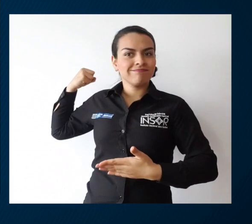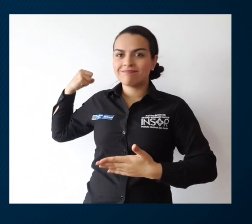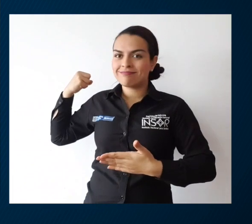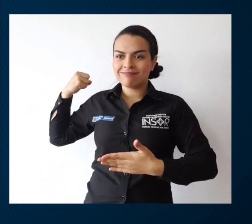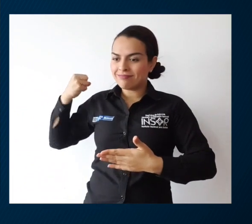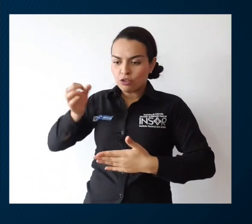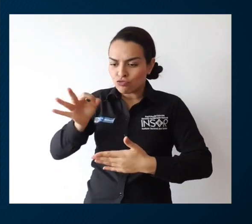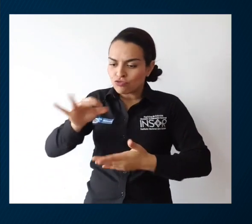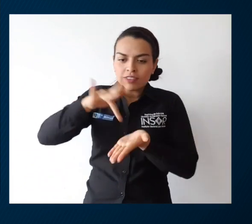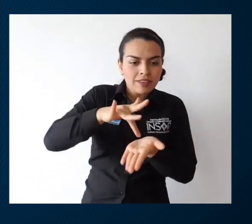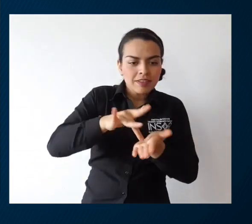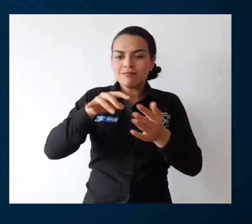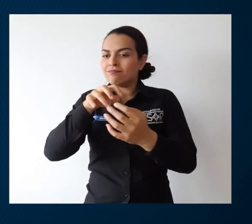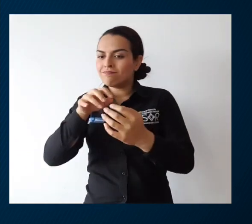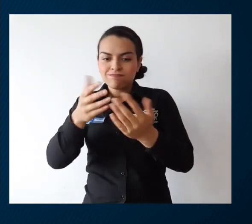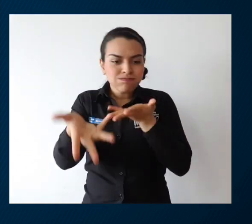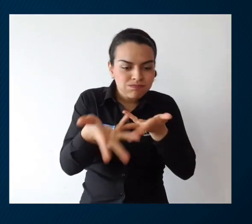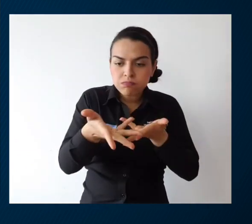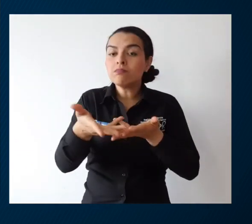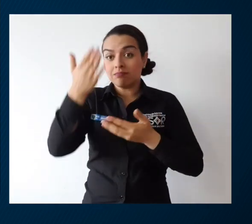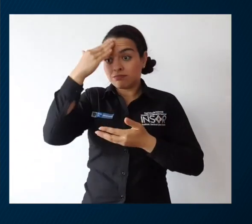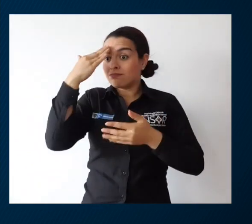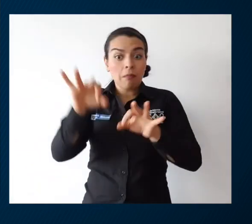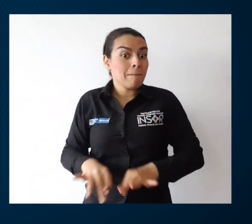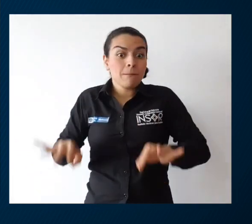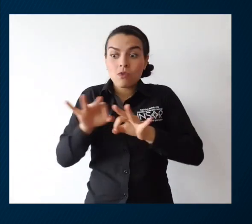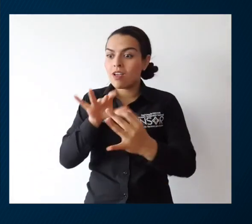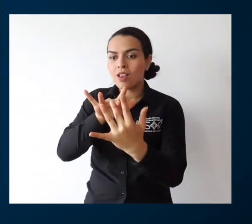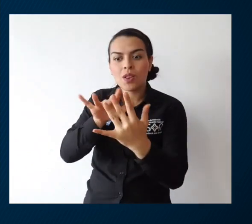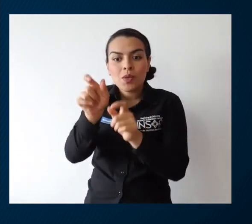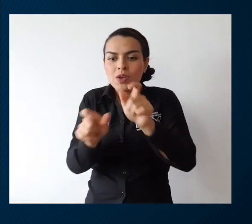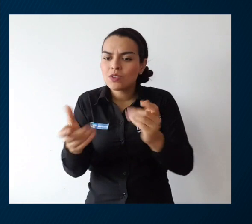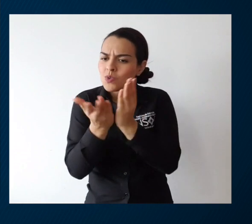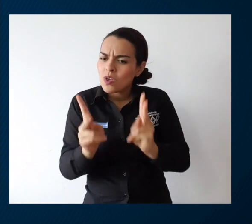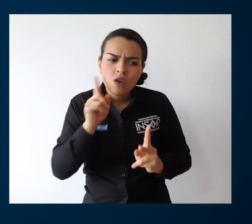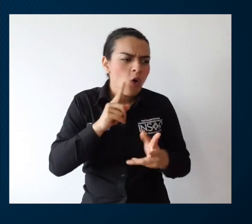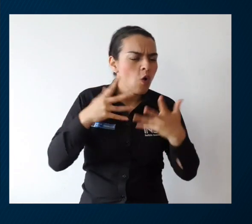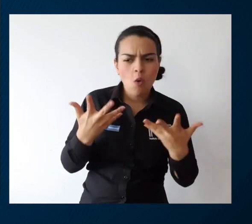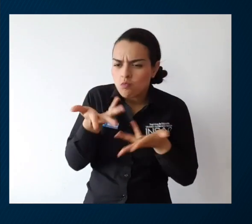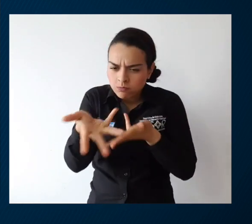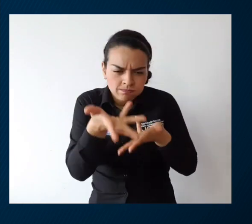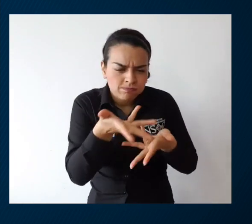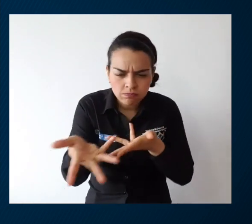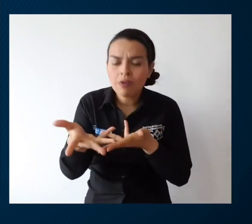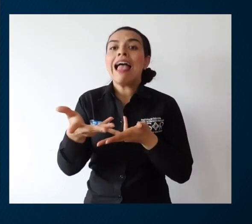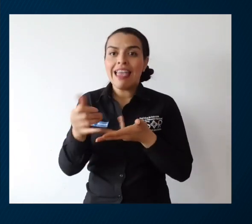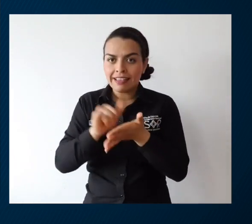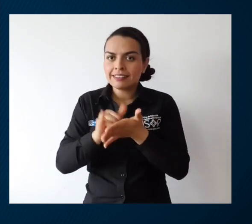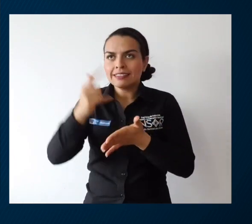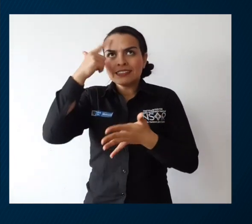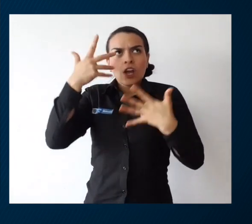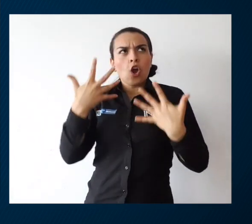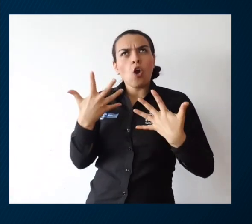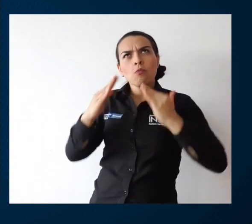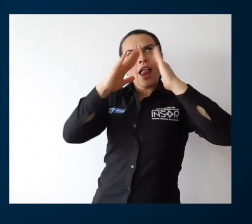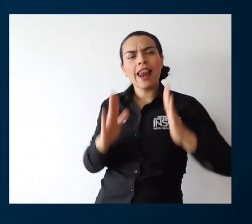en los escenarios anteriores, en donde el contacto con los estudiantes sordos es fundamental, cómo fomentar temas de investigación y proyectos